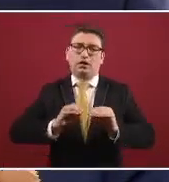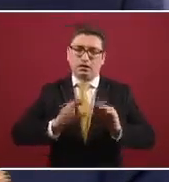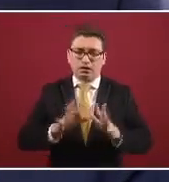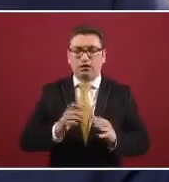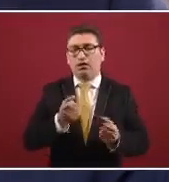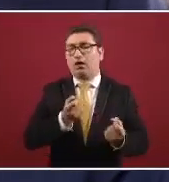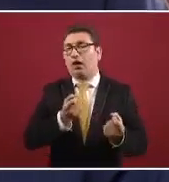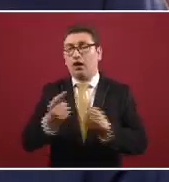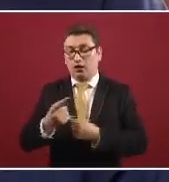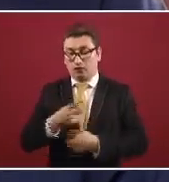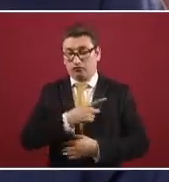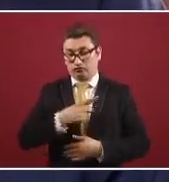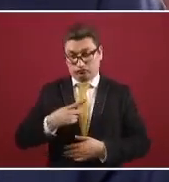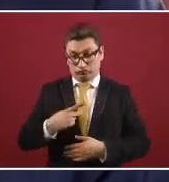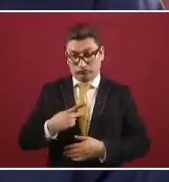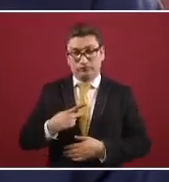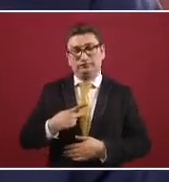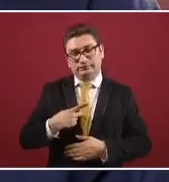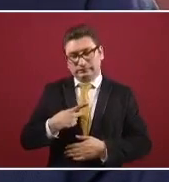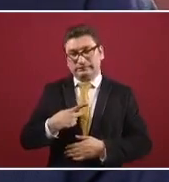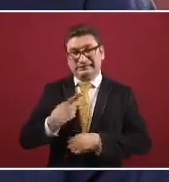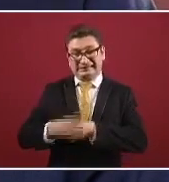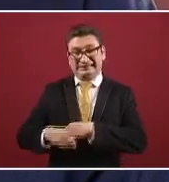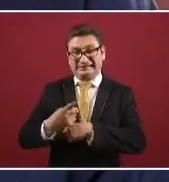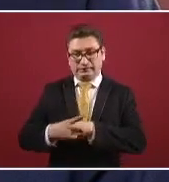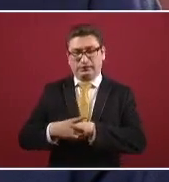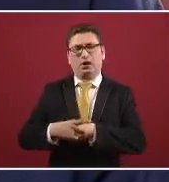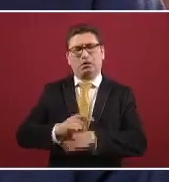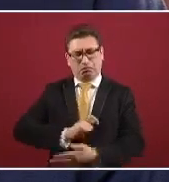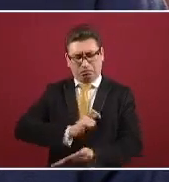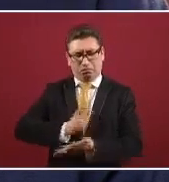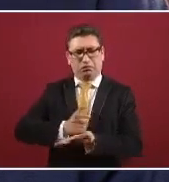indemnizaciones justas,